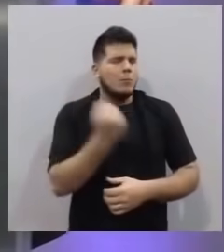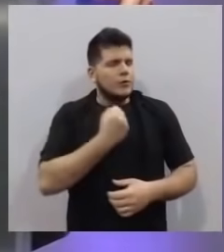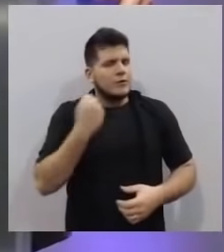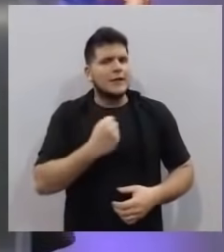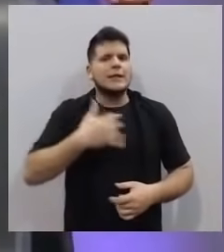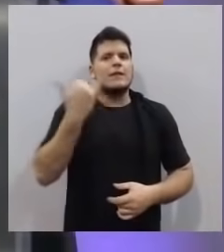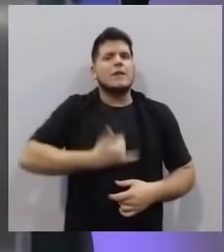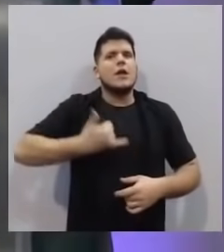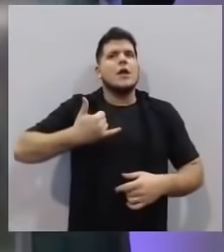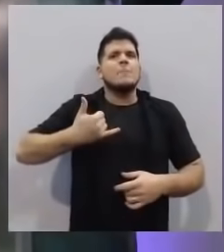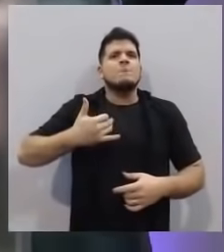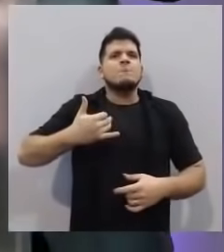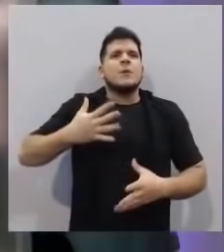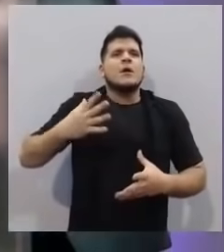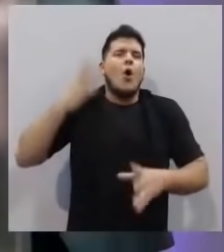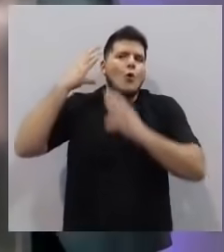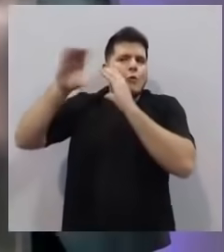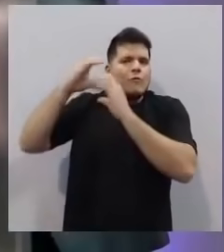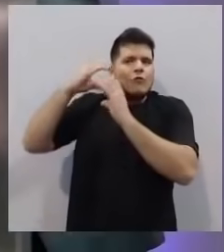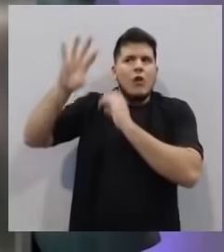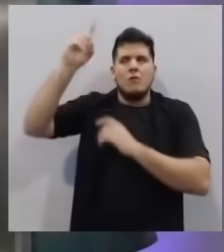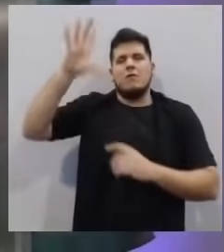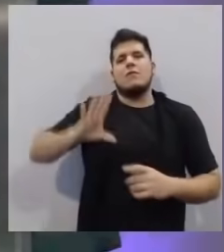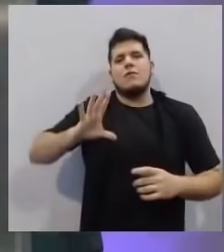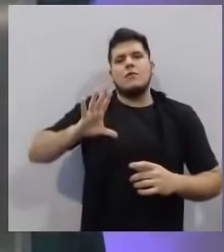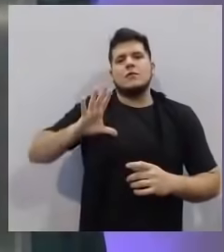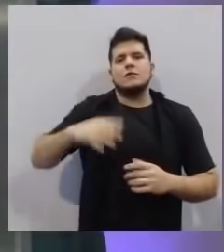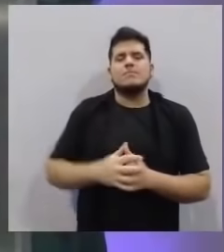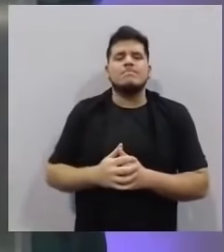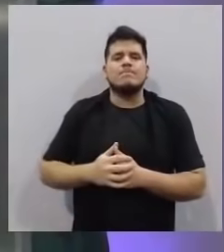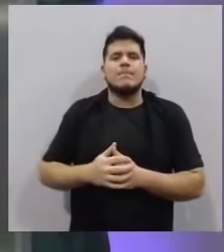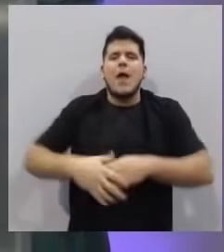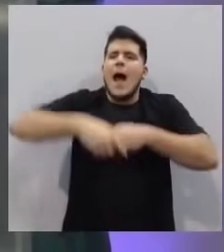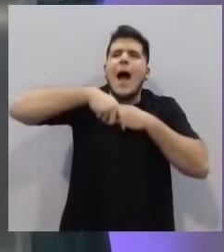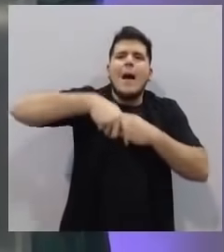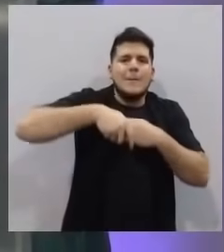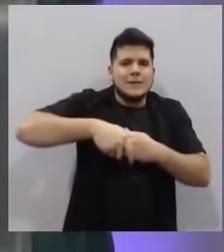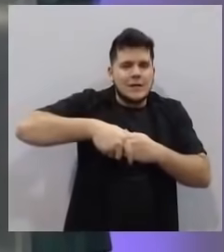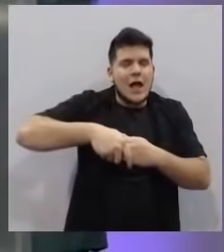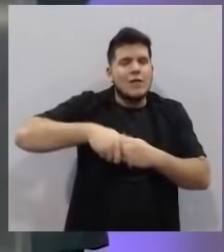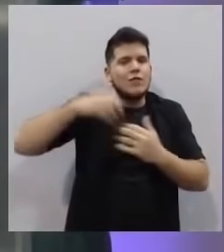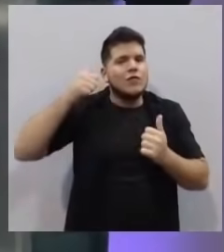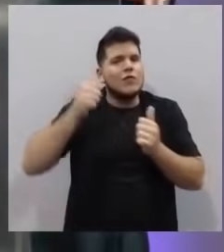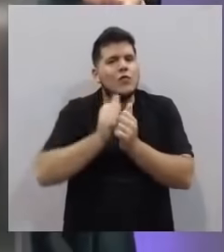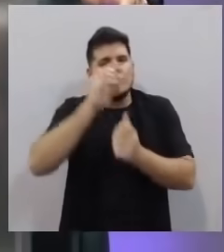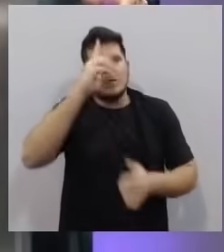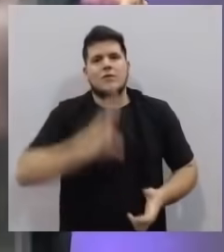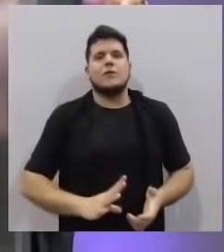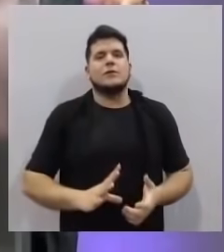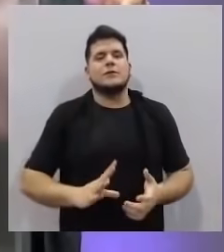donde podemos incluir en nuestra oración venga tu reino y hágase señor